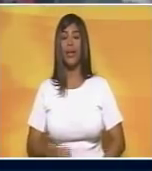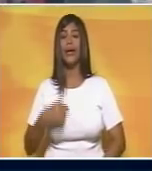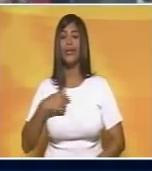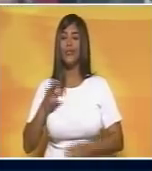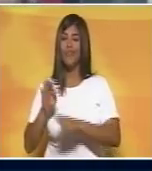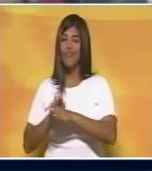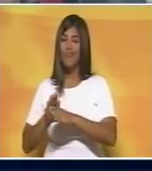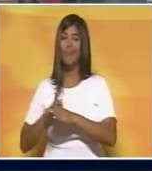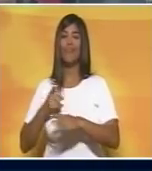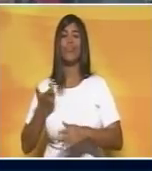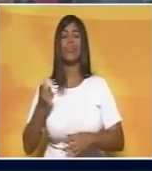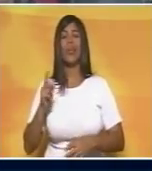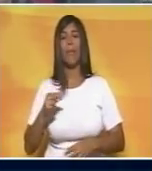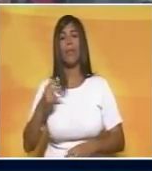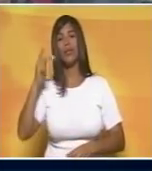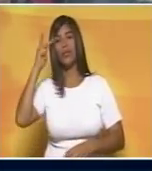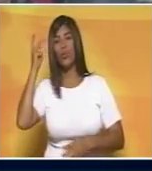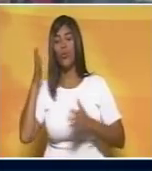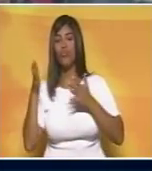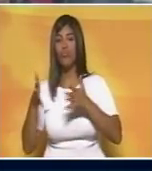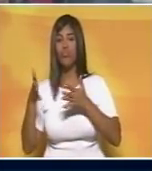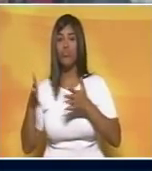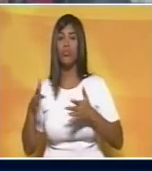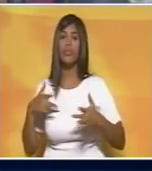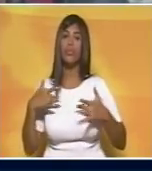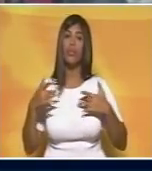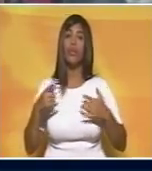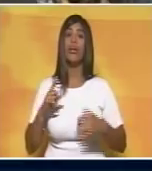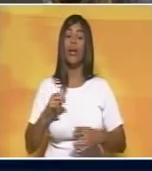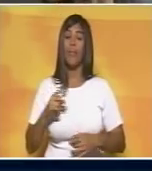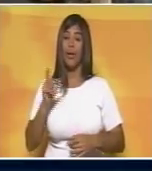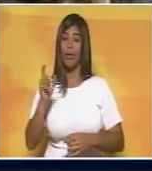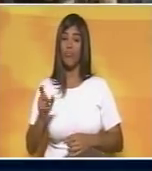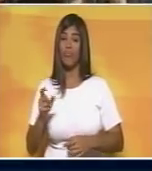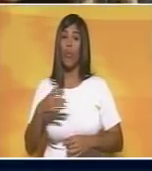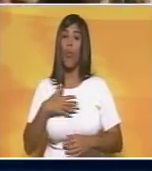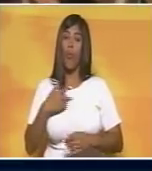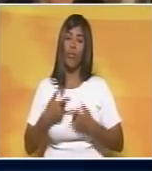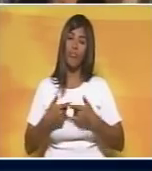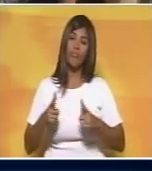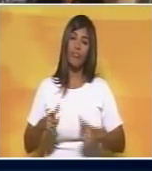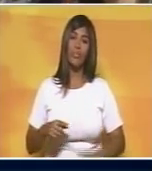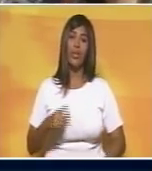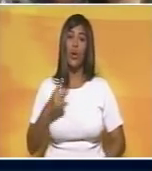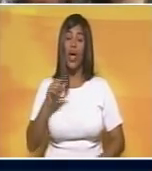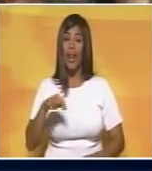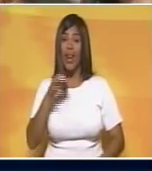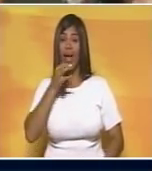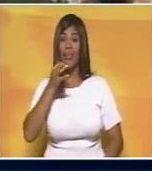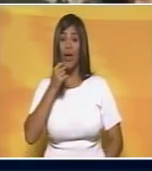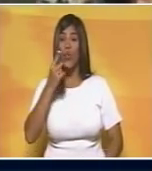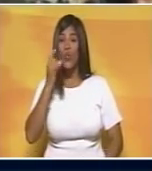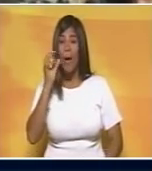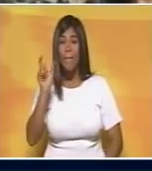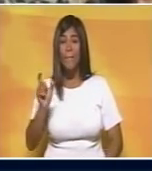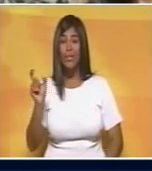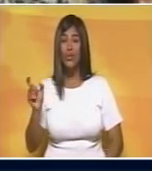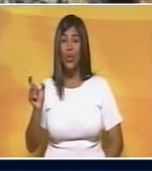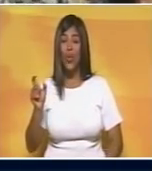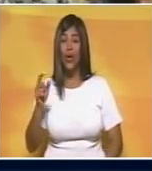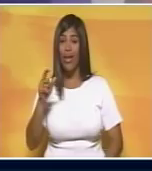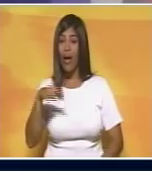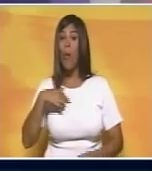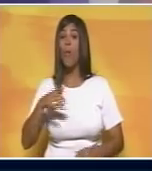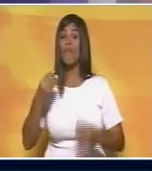psicológica y emocional, velar porque Leonardo pueda salir de alta. Fue durante la tarde que el único sobreviviente, Leonardo Condori, fue dado